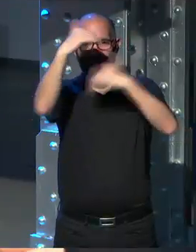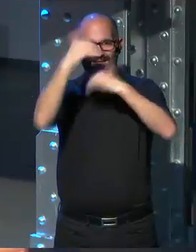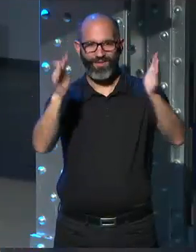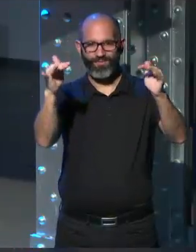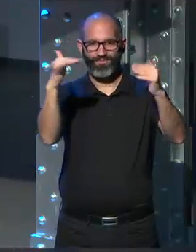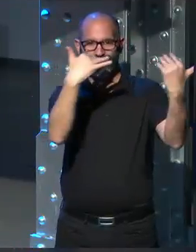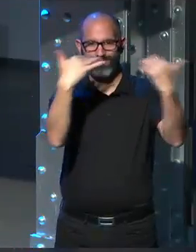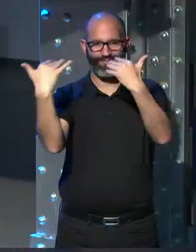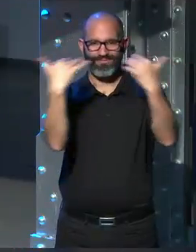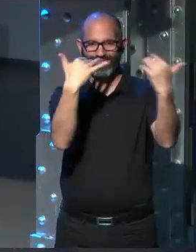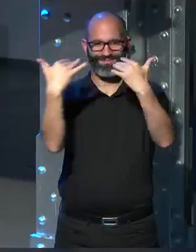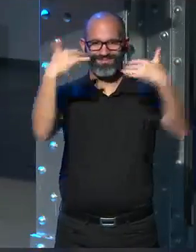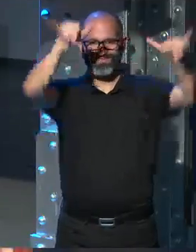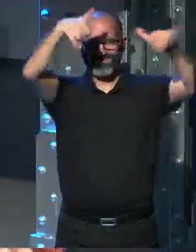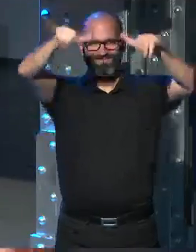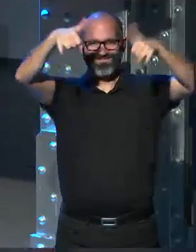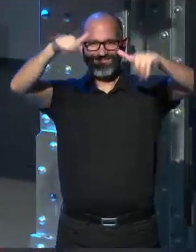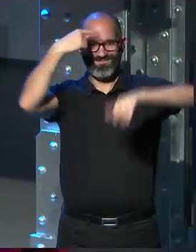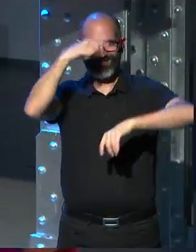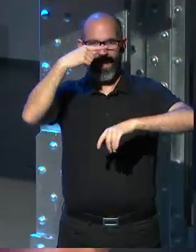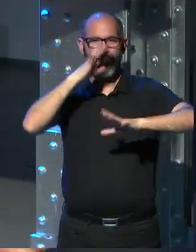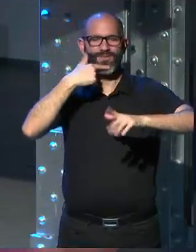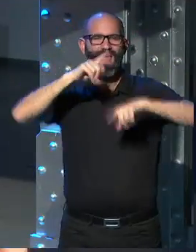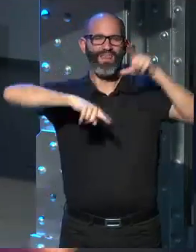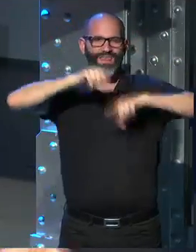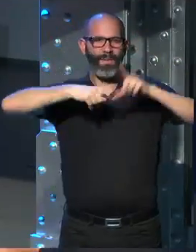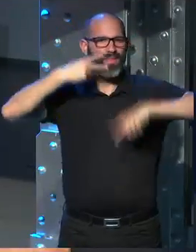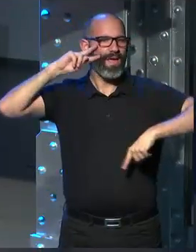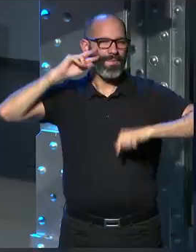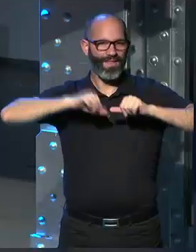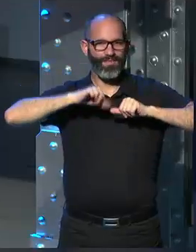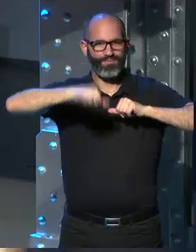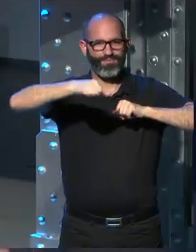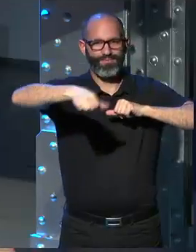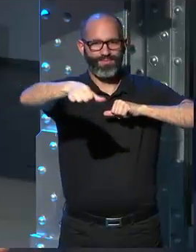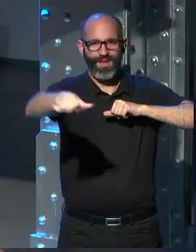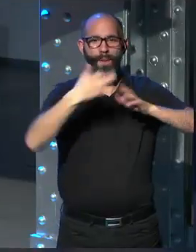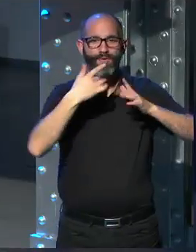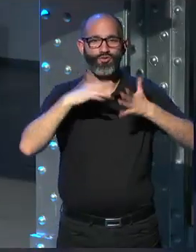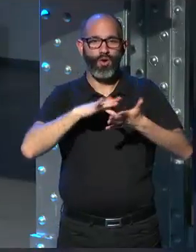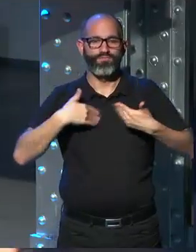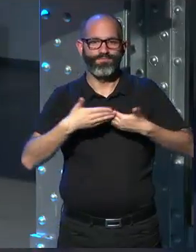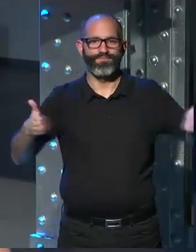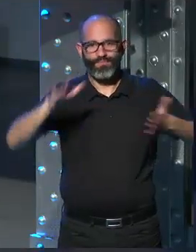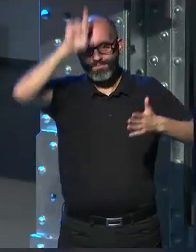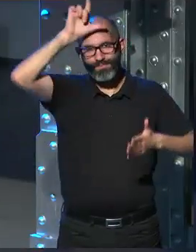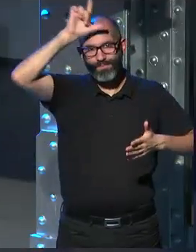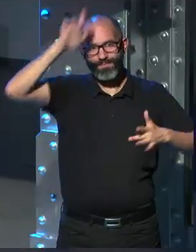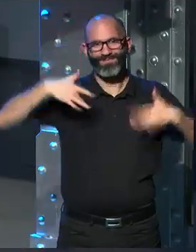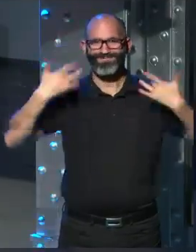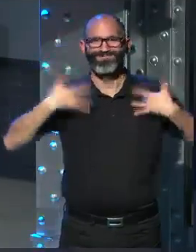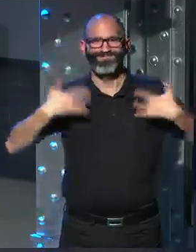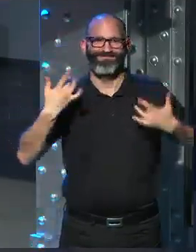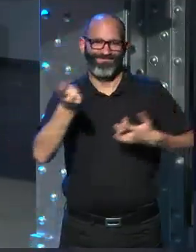público. Pero este es un nivel como ya de bastante sofisticación para una persona de la calle que entra en la magia desde abajo hacia